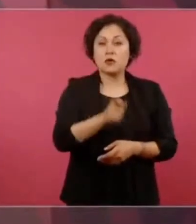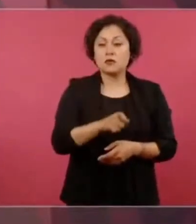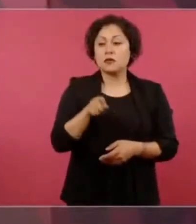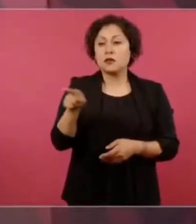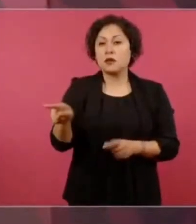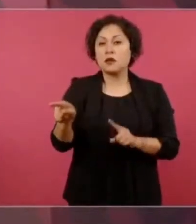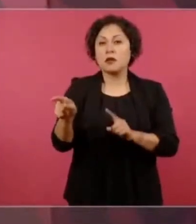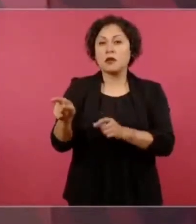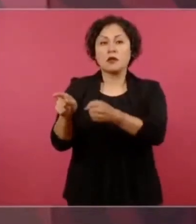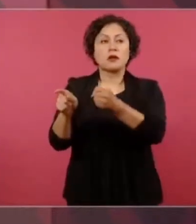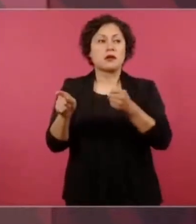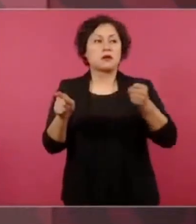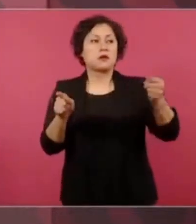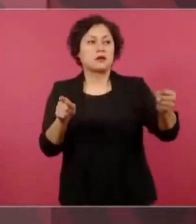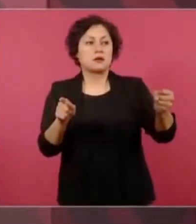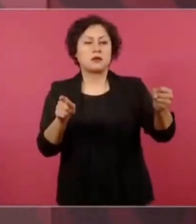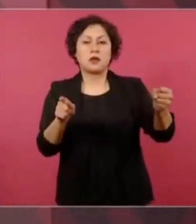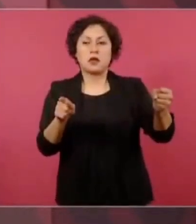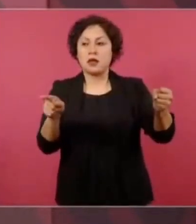respetabilidad.